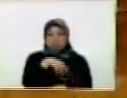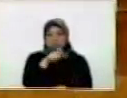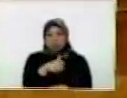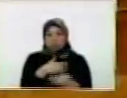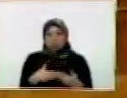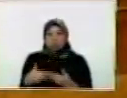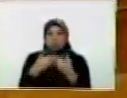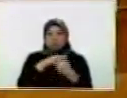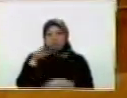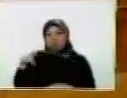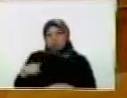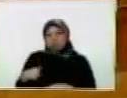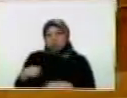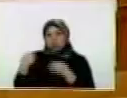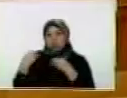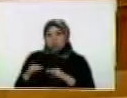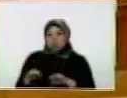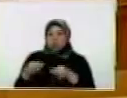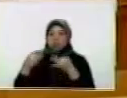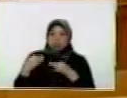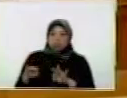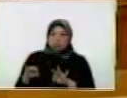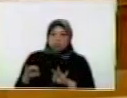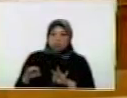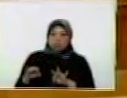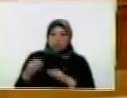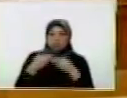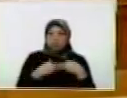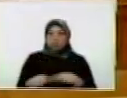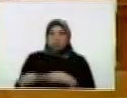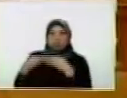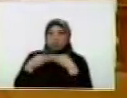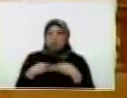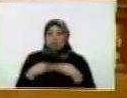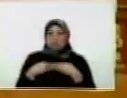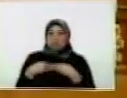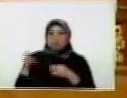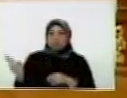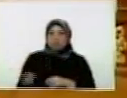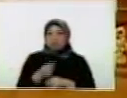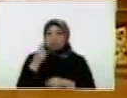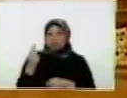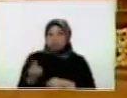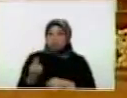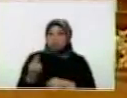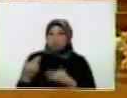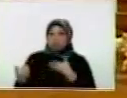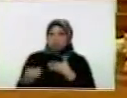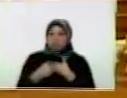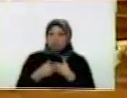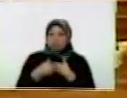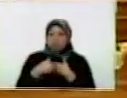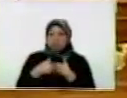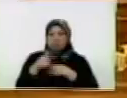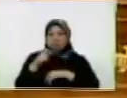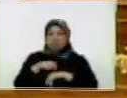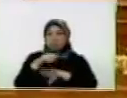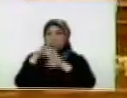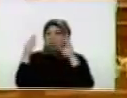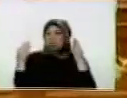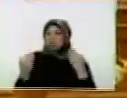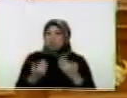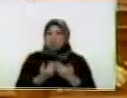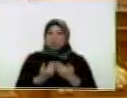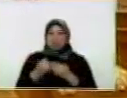en nuestra cotidianidad, es decirle al imperio que el único destino que tiene manifiesto en esta tierra es fracasar,